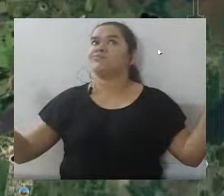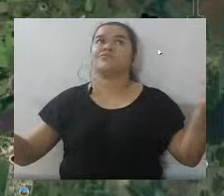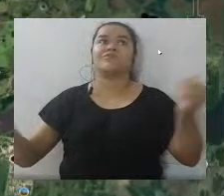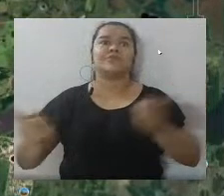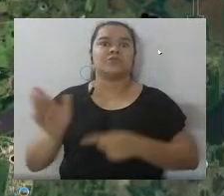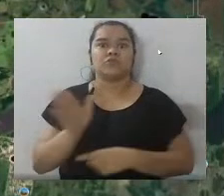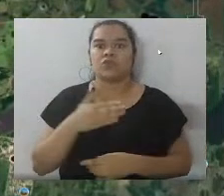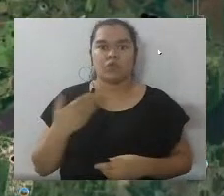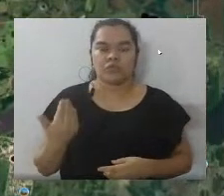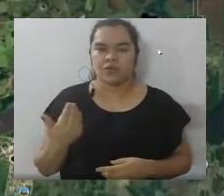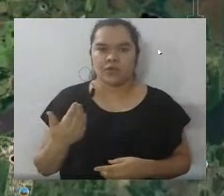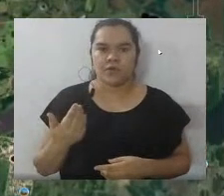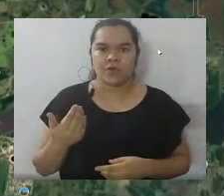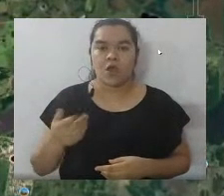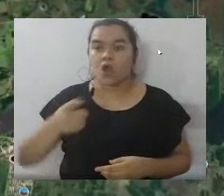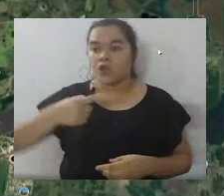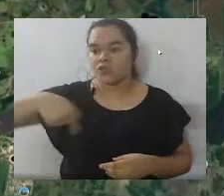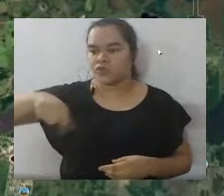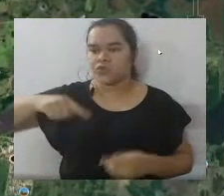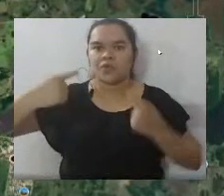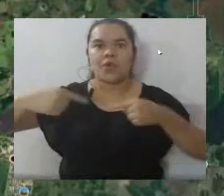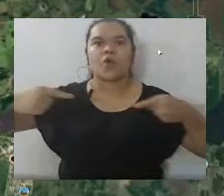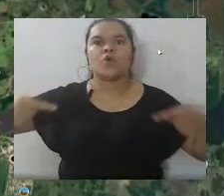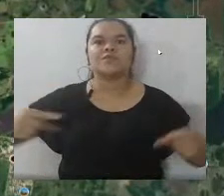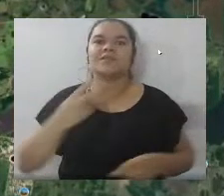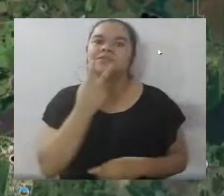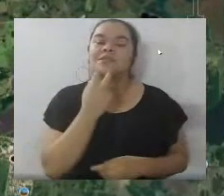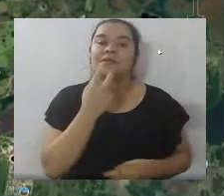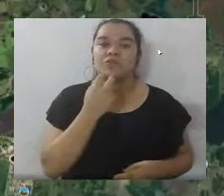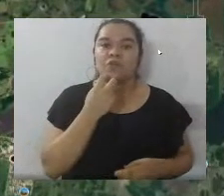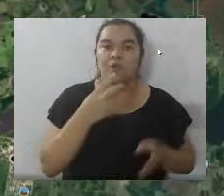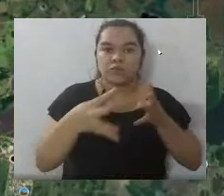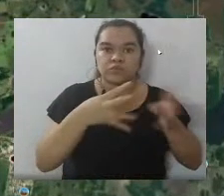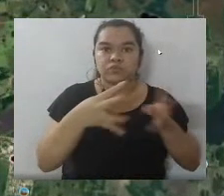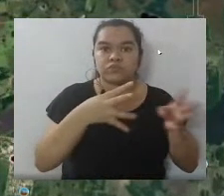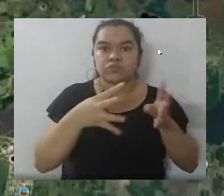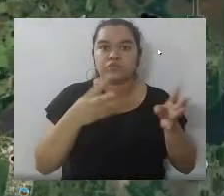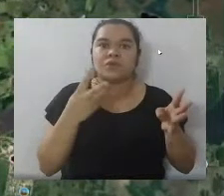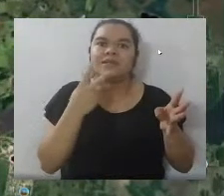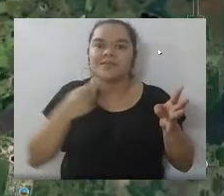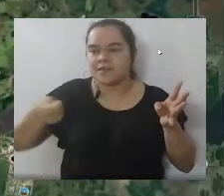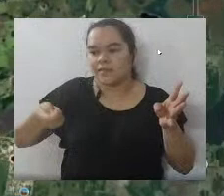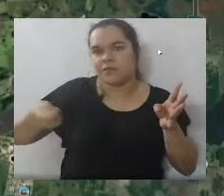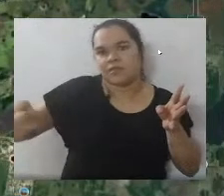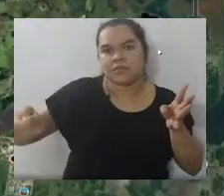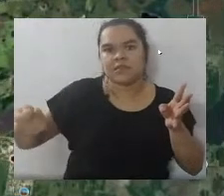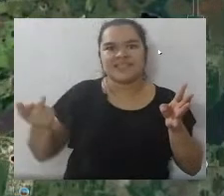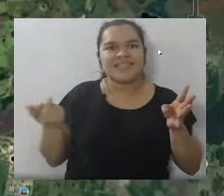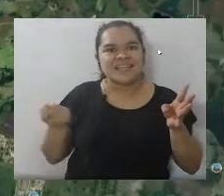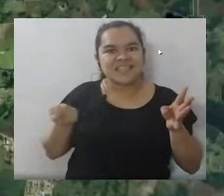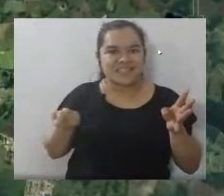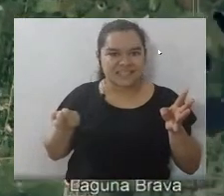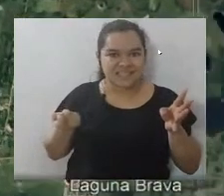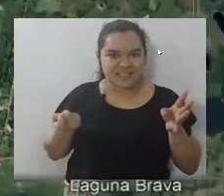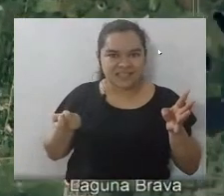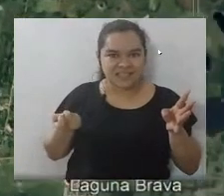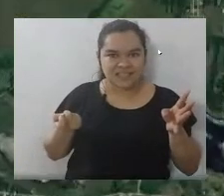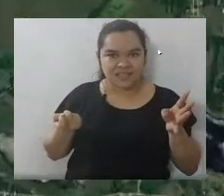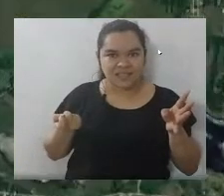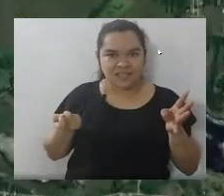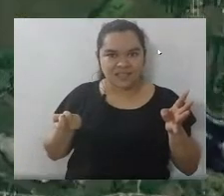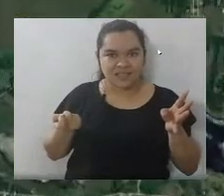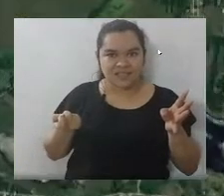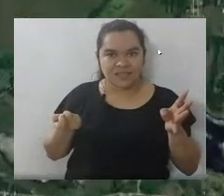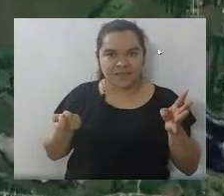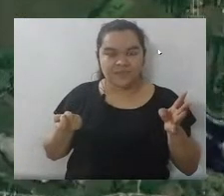Sabemos que ninguno de nuestros artefactos tecnológicos funcionaría si no les suministramos energía eléctrica. Y todo esto le